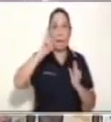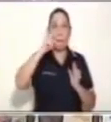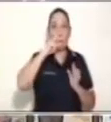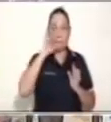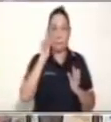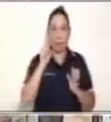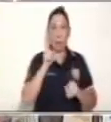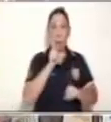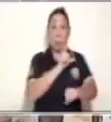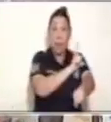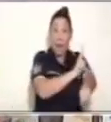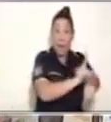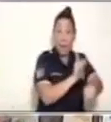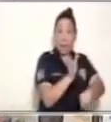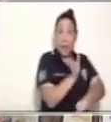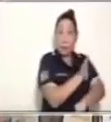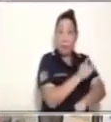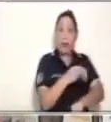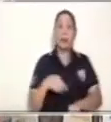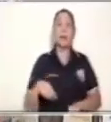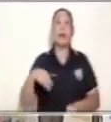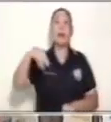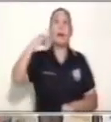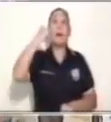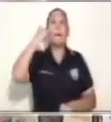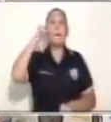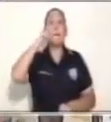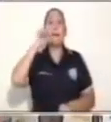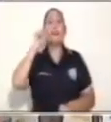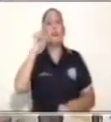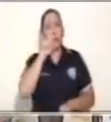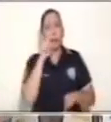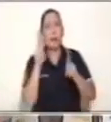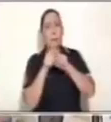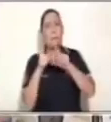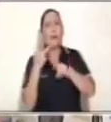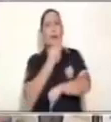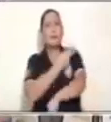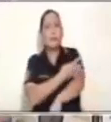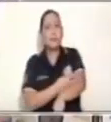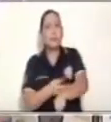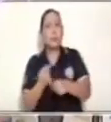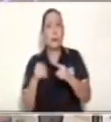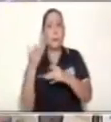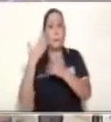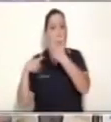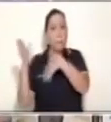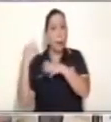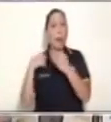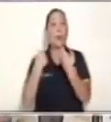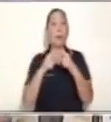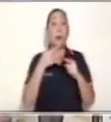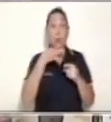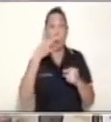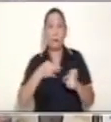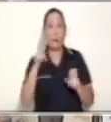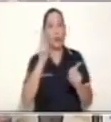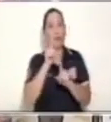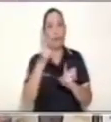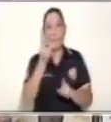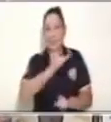que la leyenda de Thor sí sucede y sí la creen mucho en alguna parte del mundo, en un país